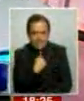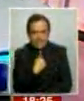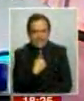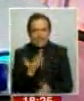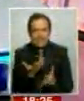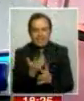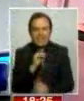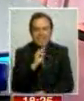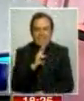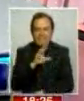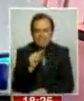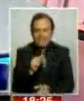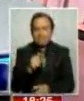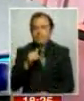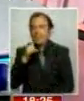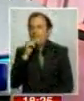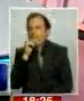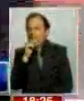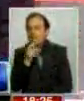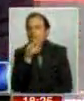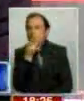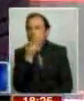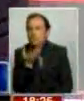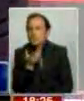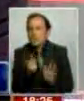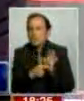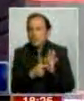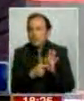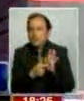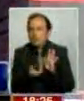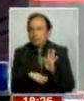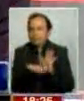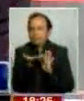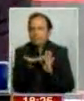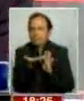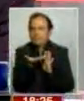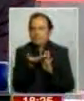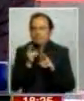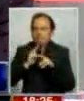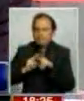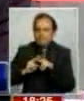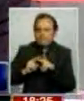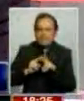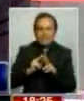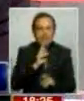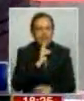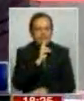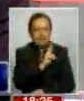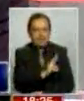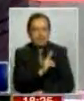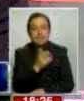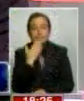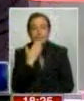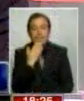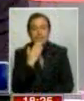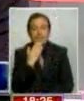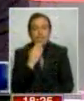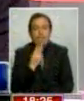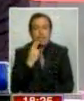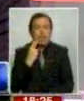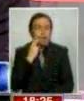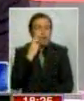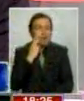ver con... solamente de las bebidas azucaradas. Los correctivos tienen que ver... Según las materias